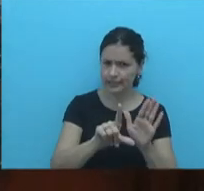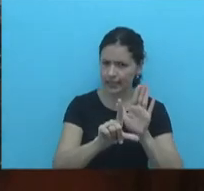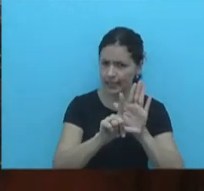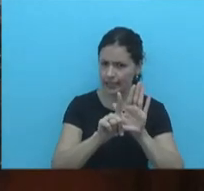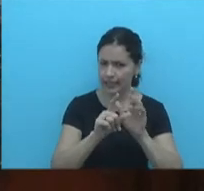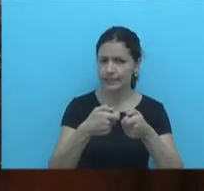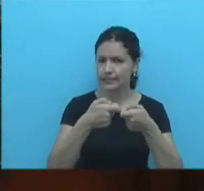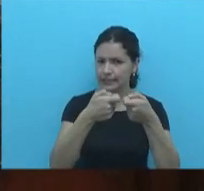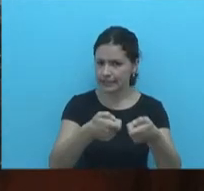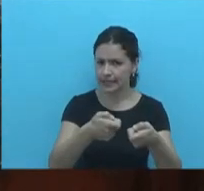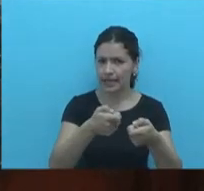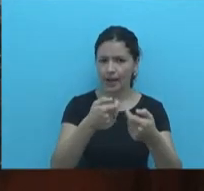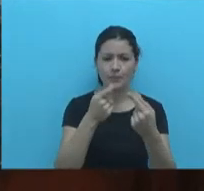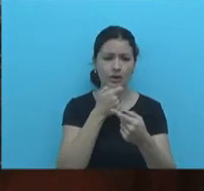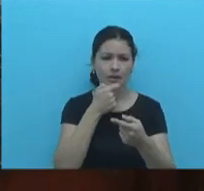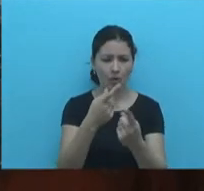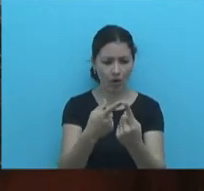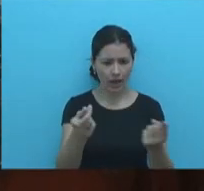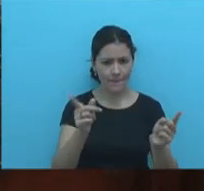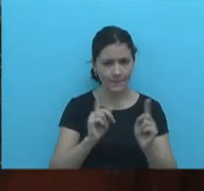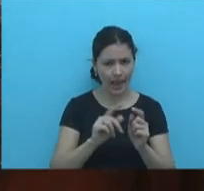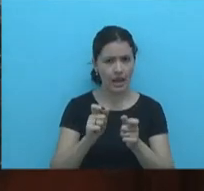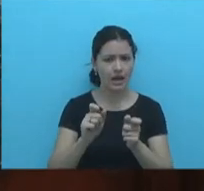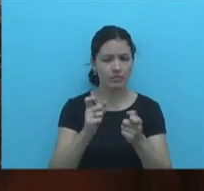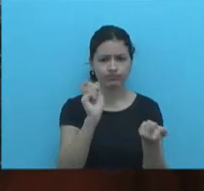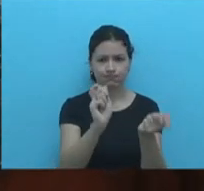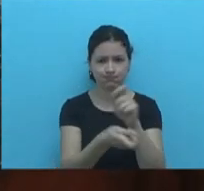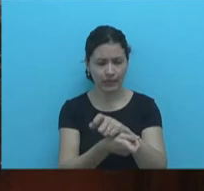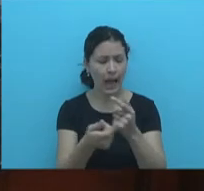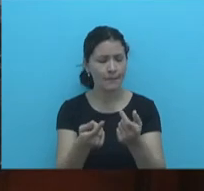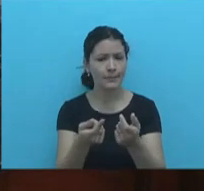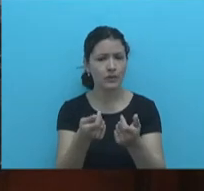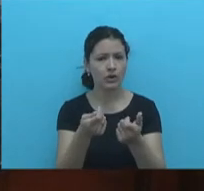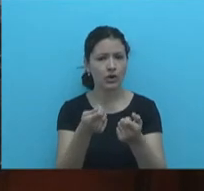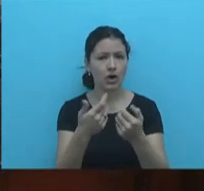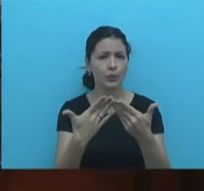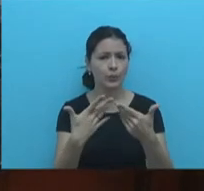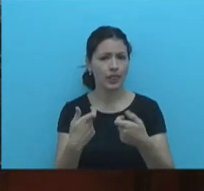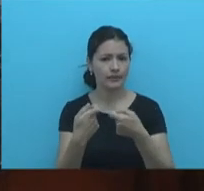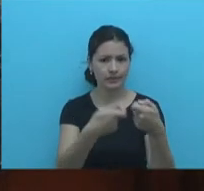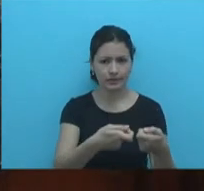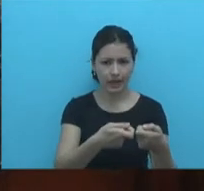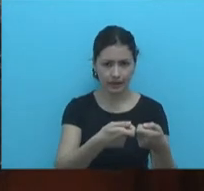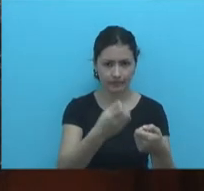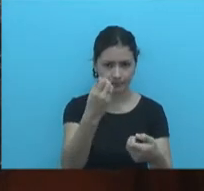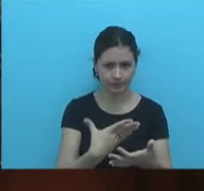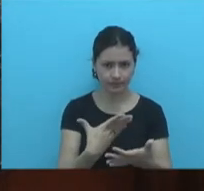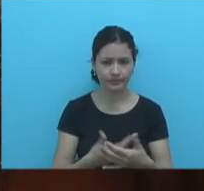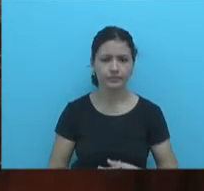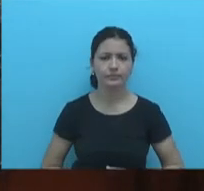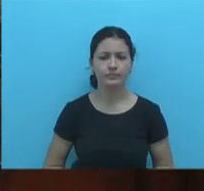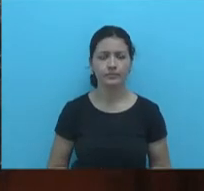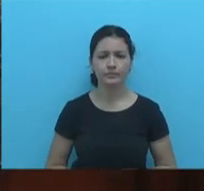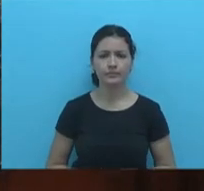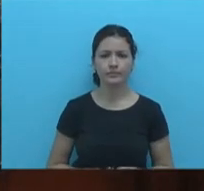entrega material de la carreta y del equino a quienes para este efecto haya determinado la autoridad municipal o comunal.